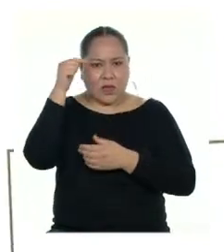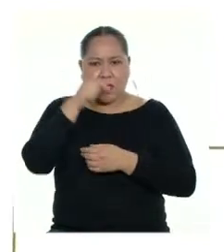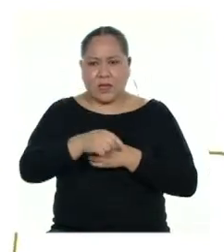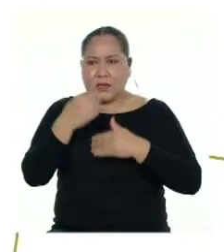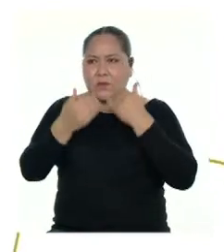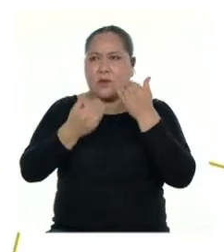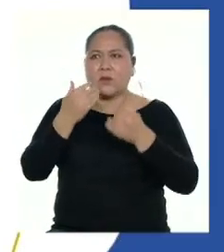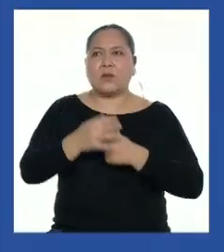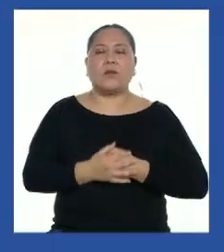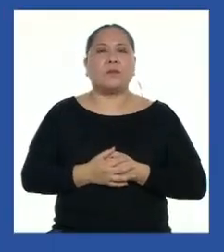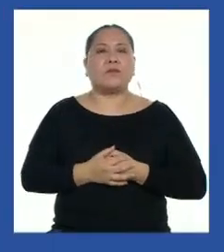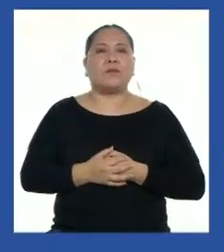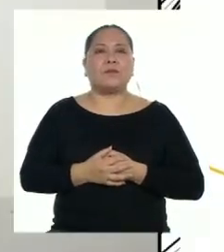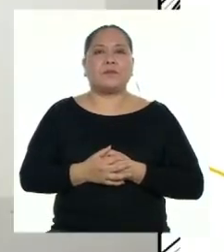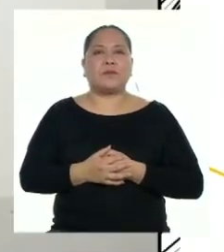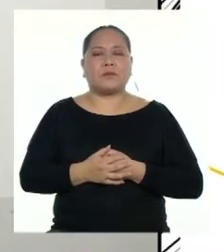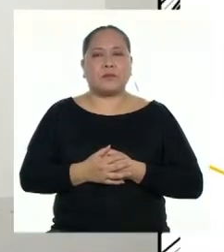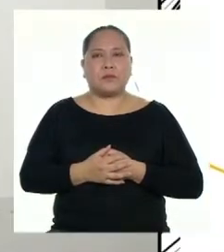este proceso?